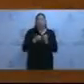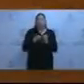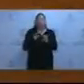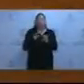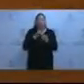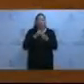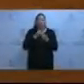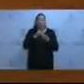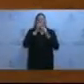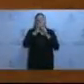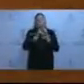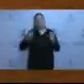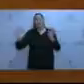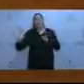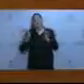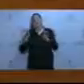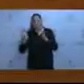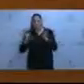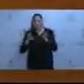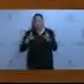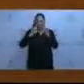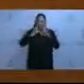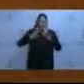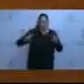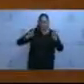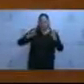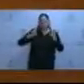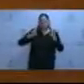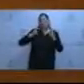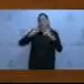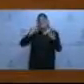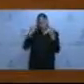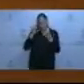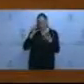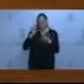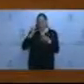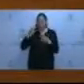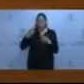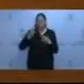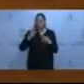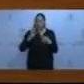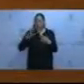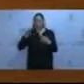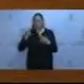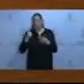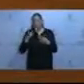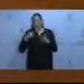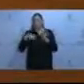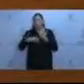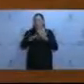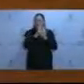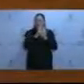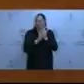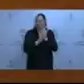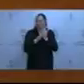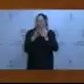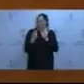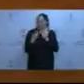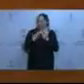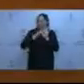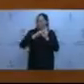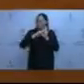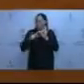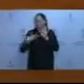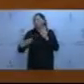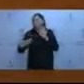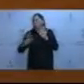adicional nueva sobre la empresa pública SOGEPSA. Modificaciones de estas dos disposiciones que no son menores, son modificaciones